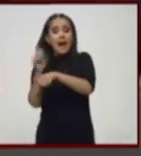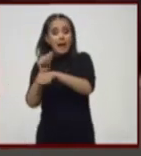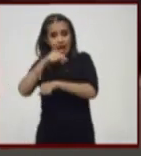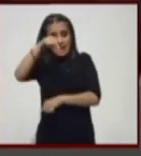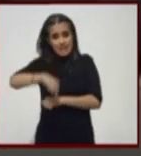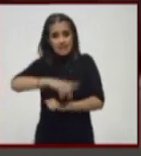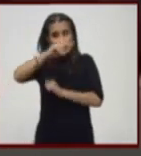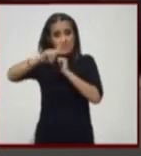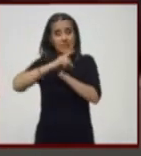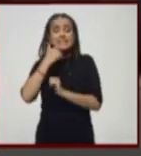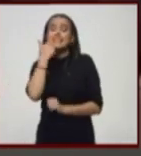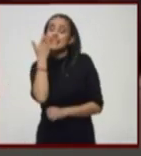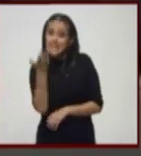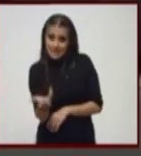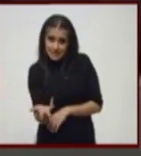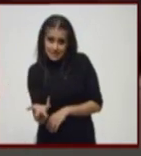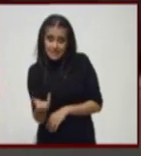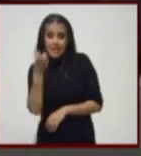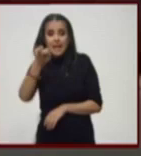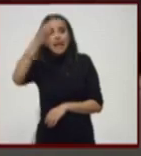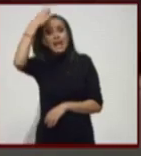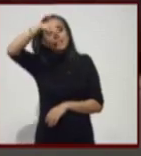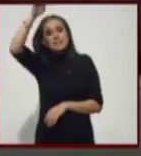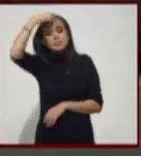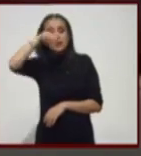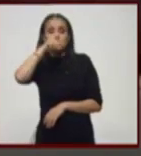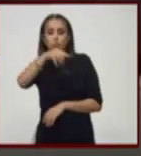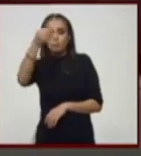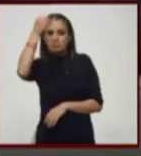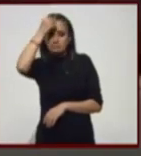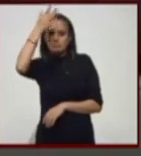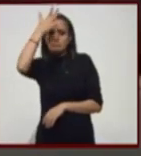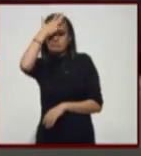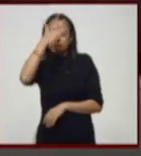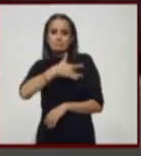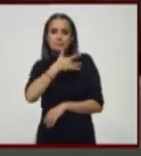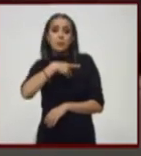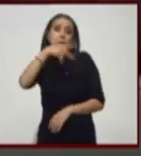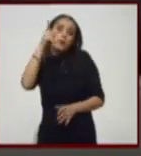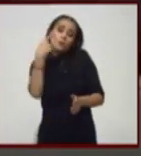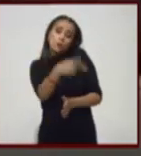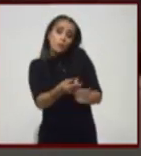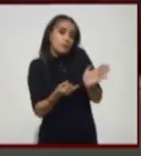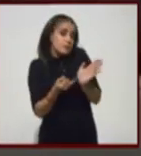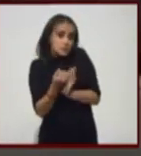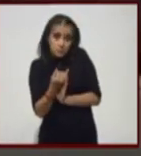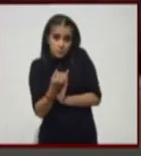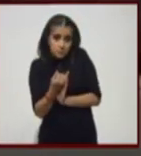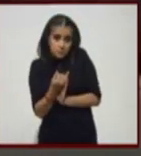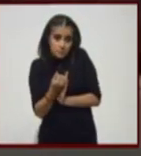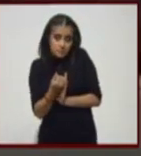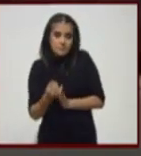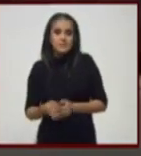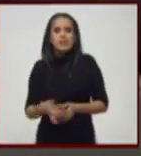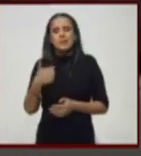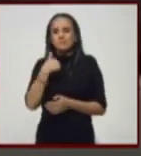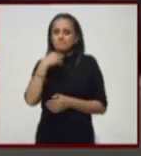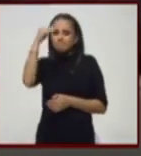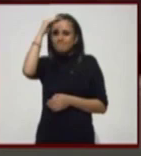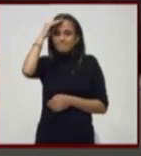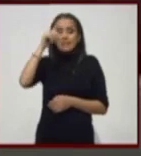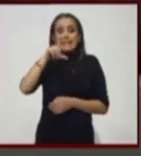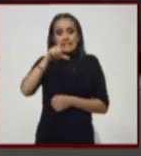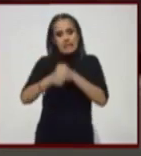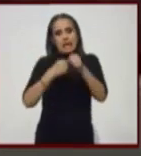este país querrían va a ser una experiencia que te marcará de por vida pero la decisión es tuya yo los opc a mis